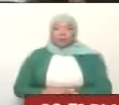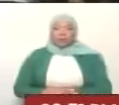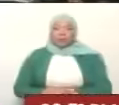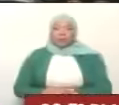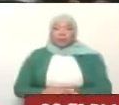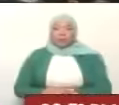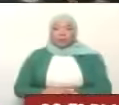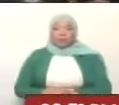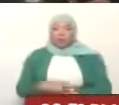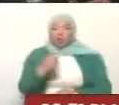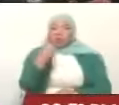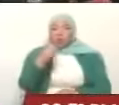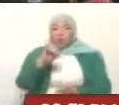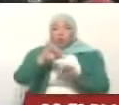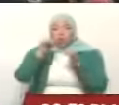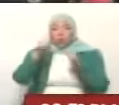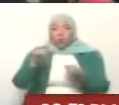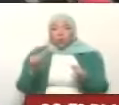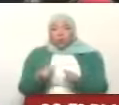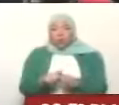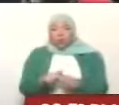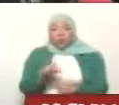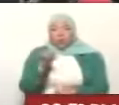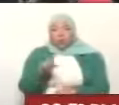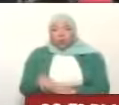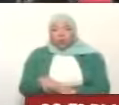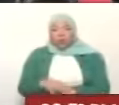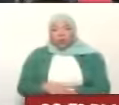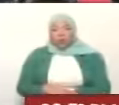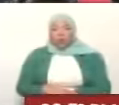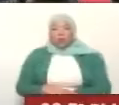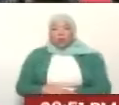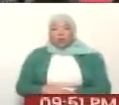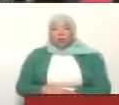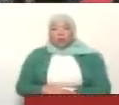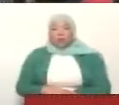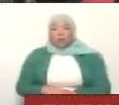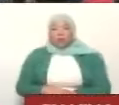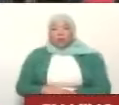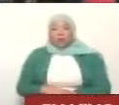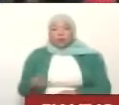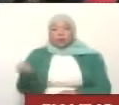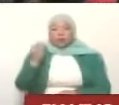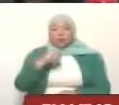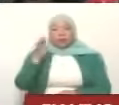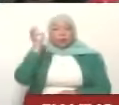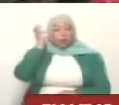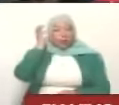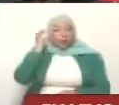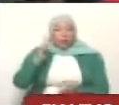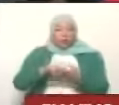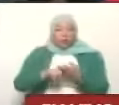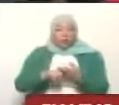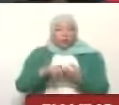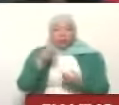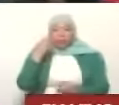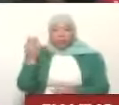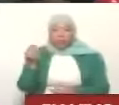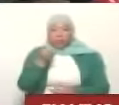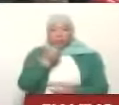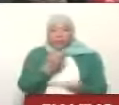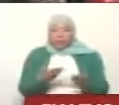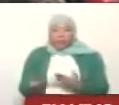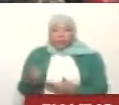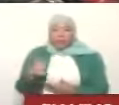dos artistas, Génesis y Camila también. Y la artista mayor, Silita, vente para acá. Vengan para